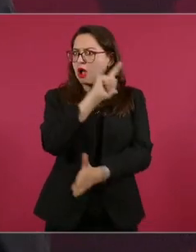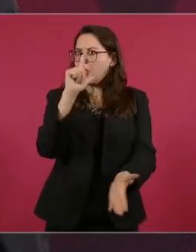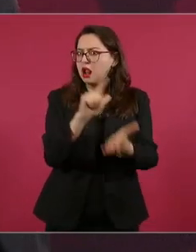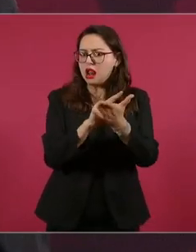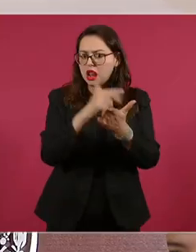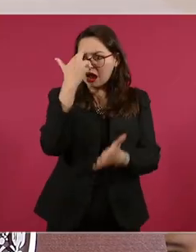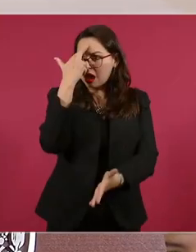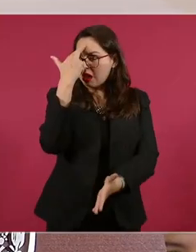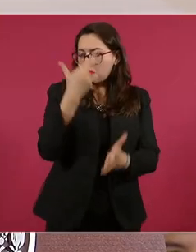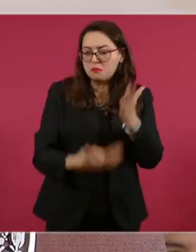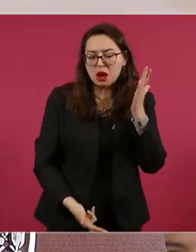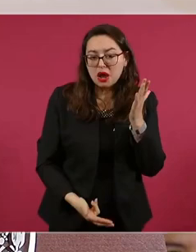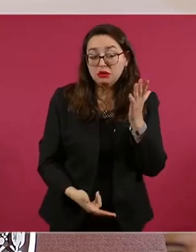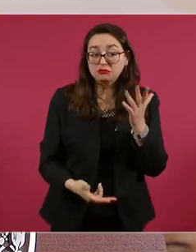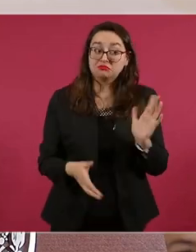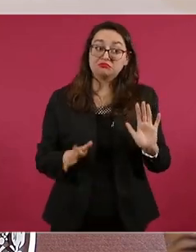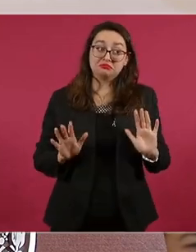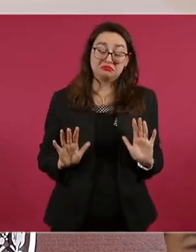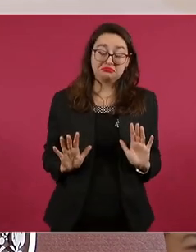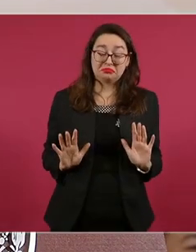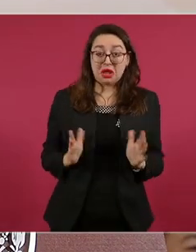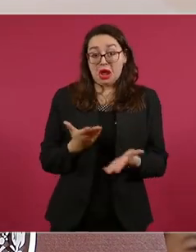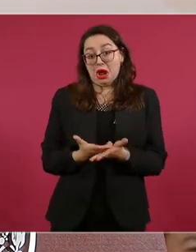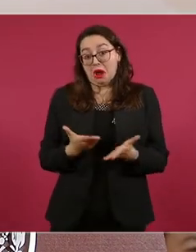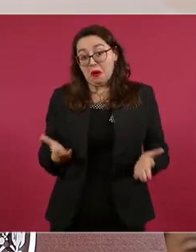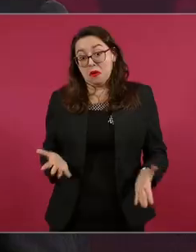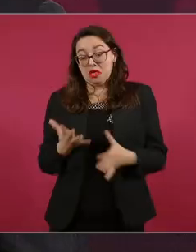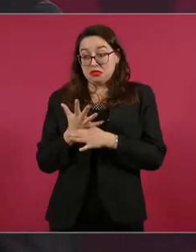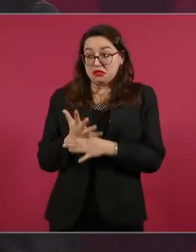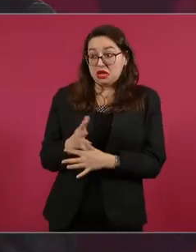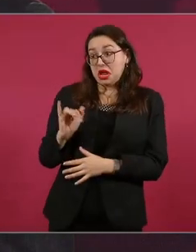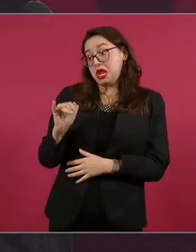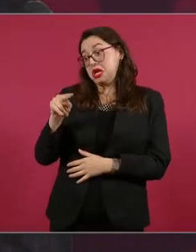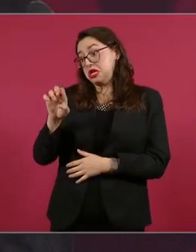son muy demócratas, ¿no? Krause y